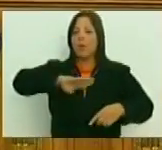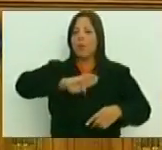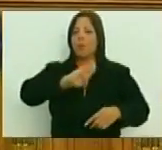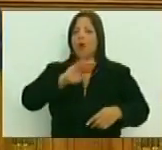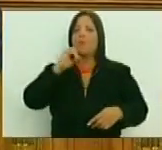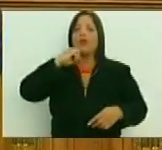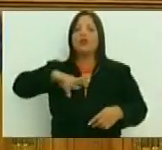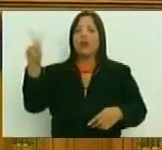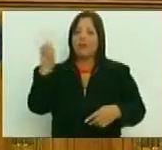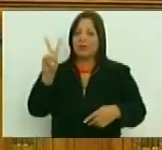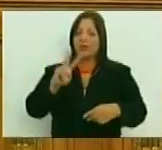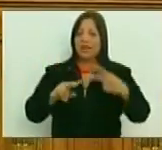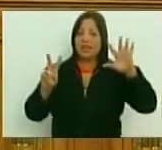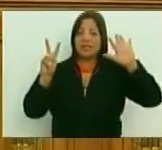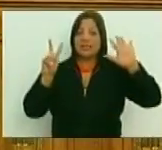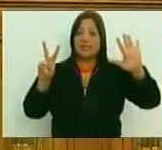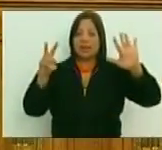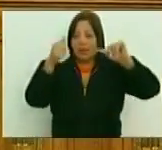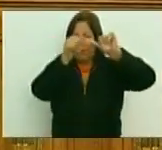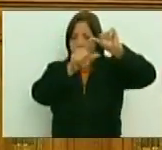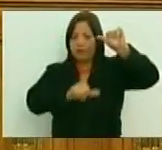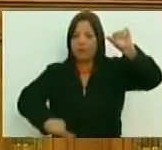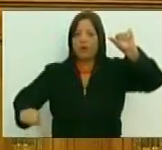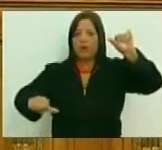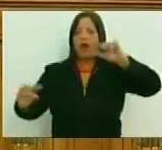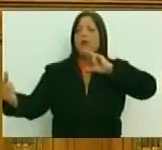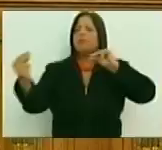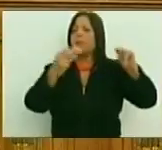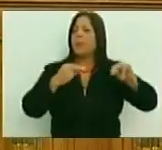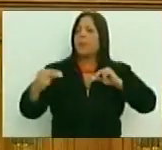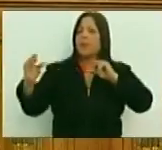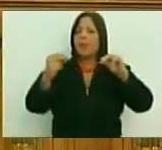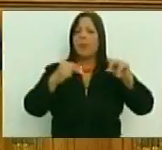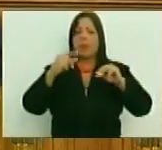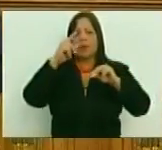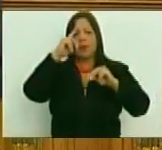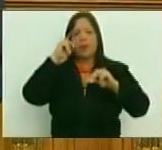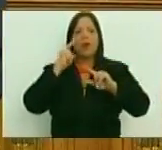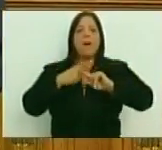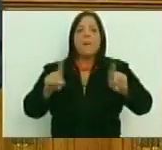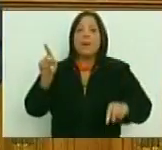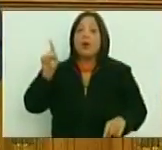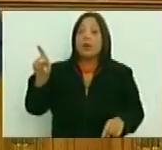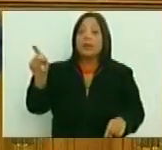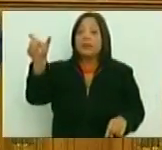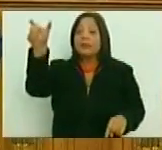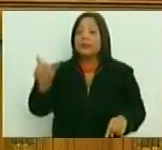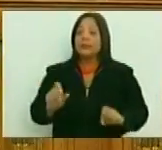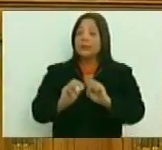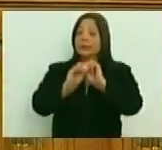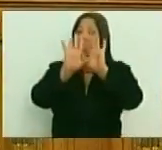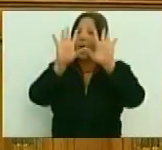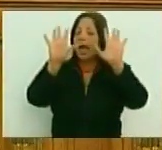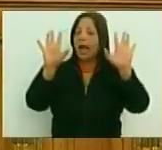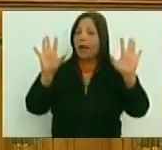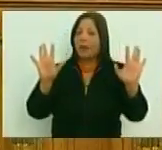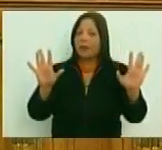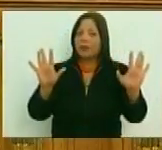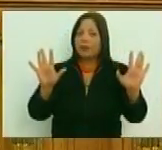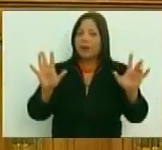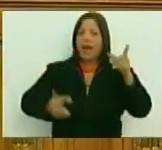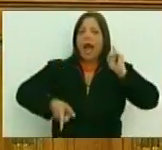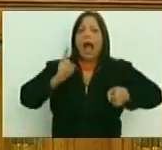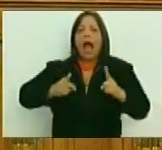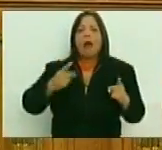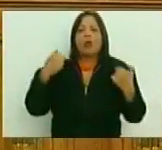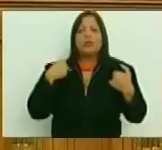Quizás otro de los 7 logros restantes podían ser objeto de debate y discusión, pero ese lucía claro. Si algo